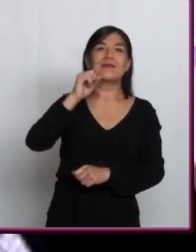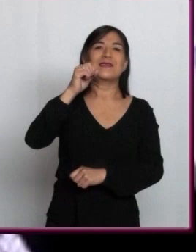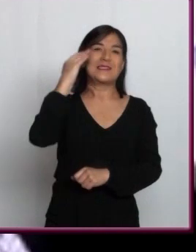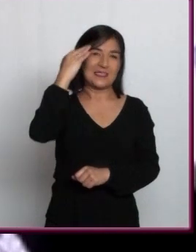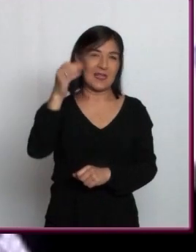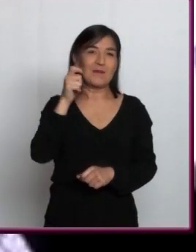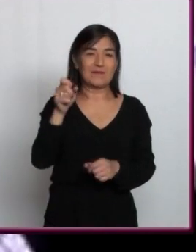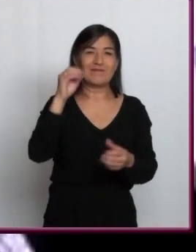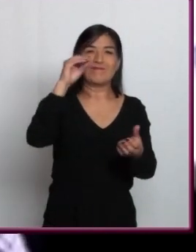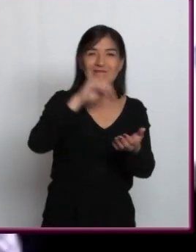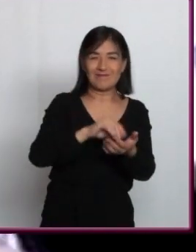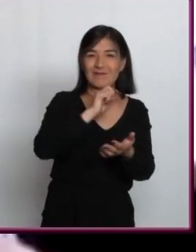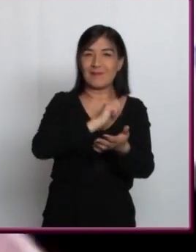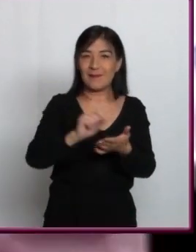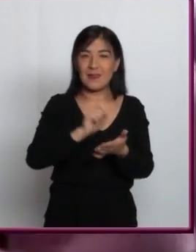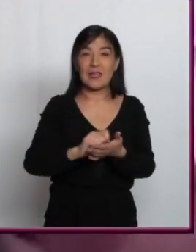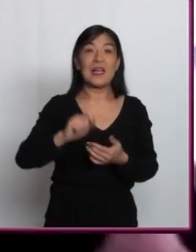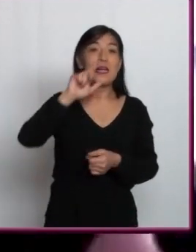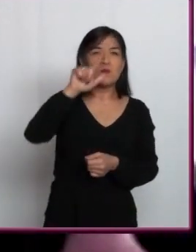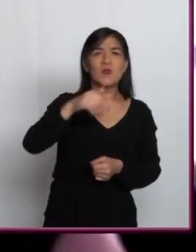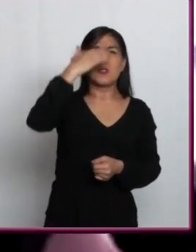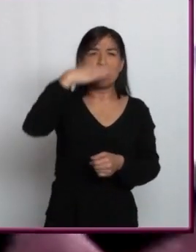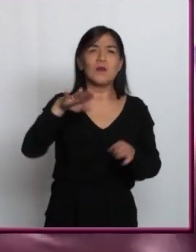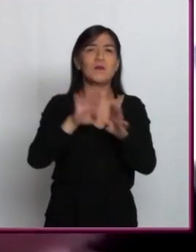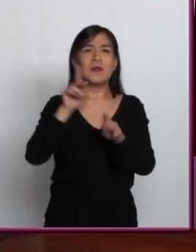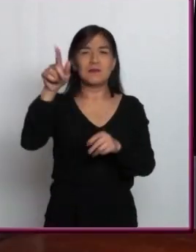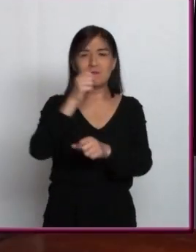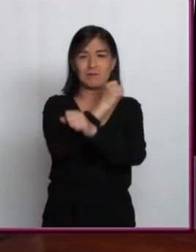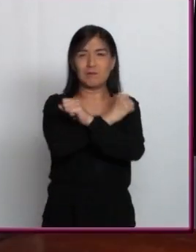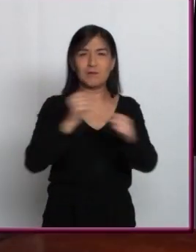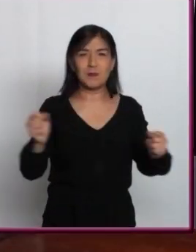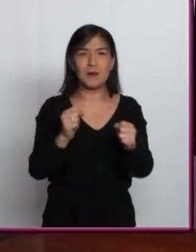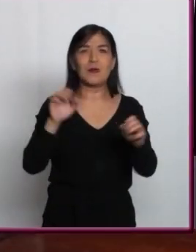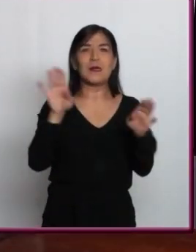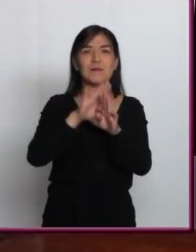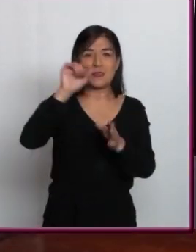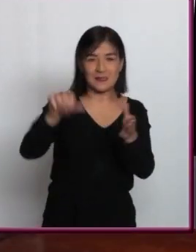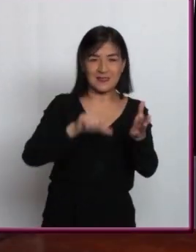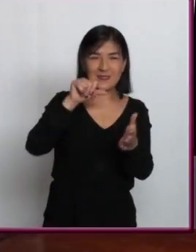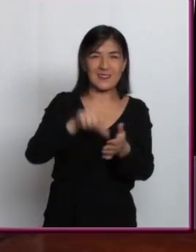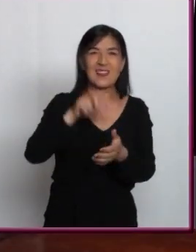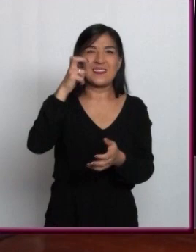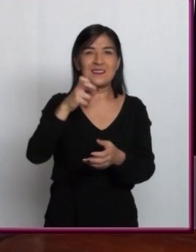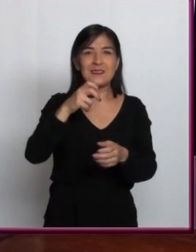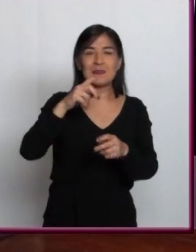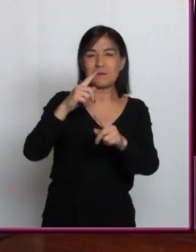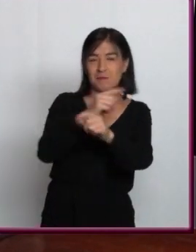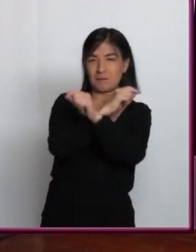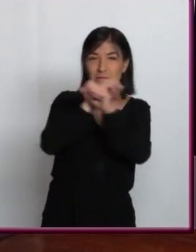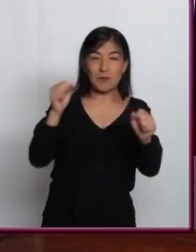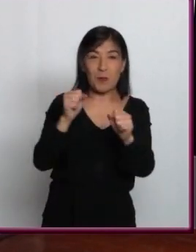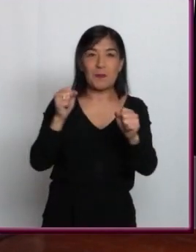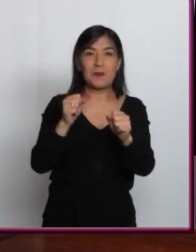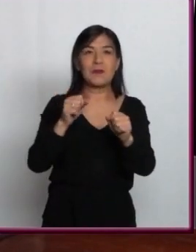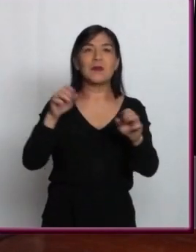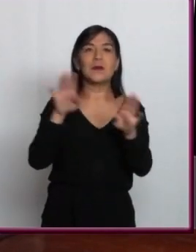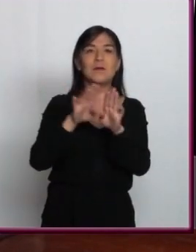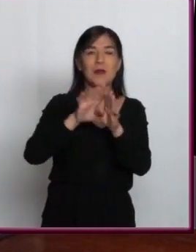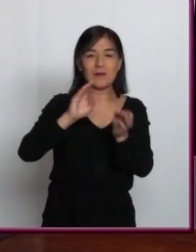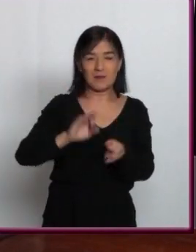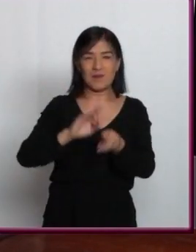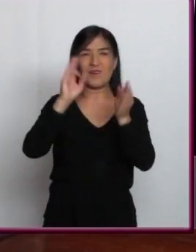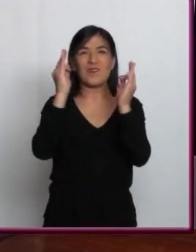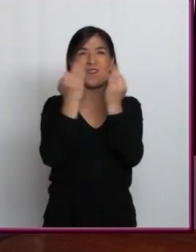señal. Y lo que sabemos es que en esta explosión el centro de la estrella muy masiva colapsa, forma una estrella